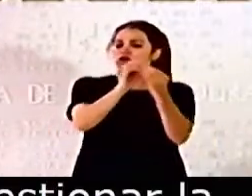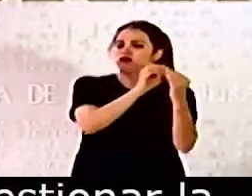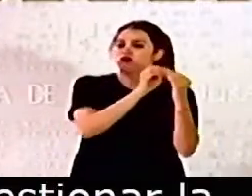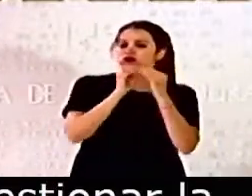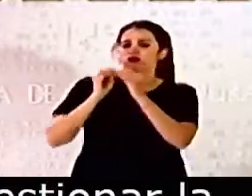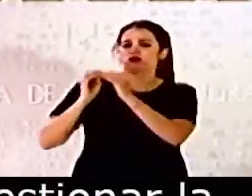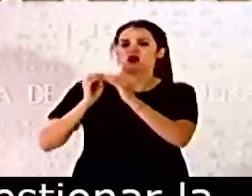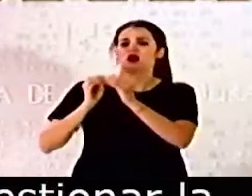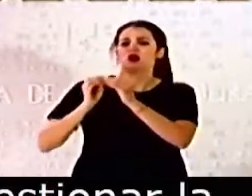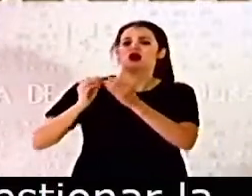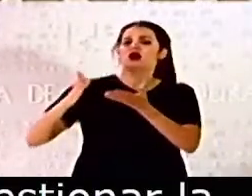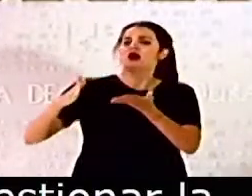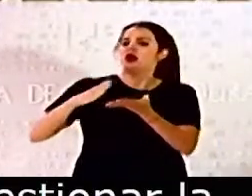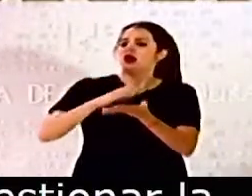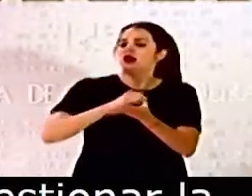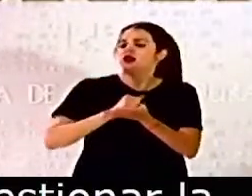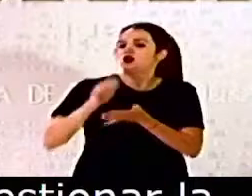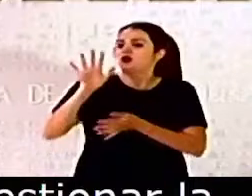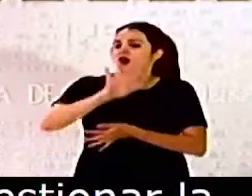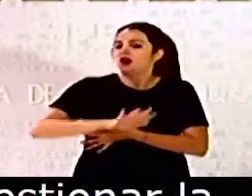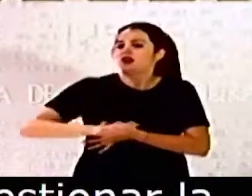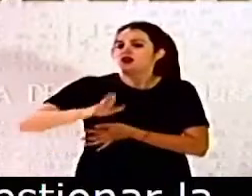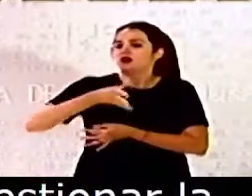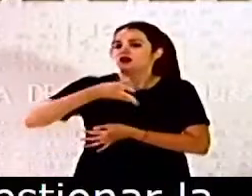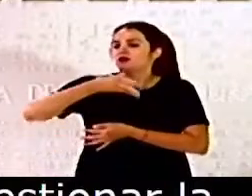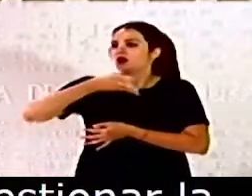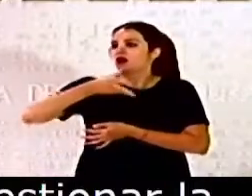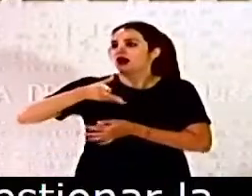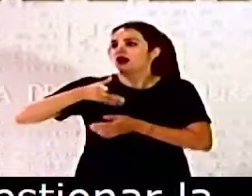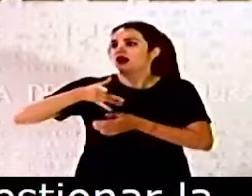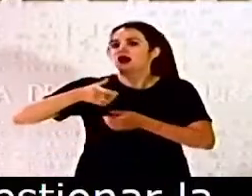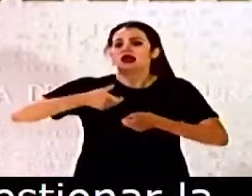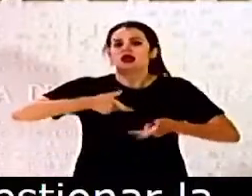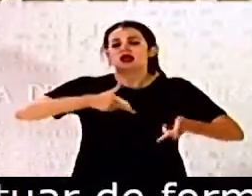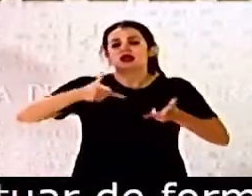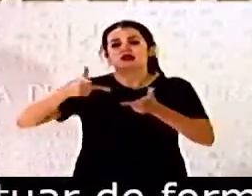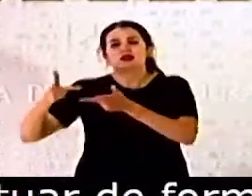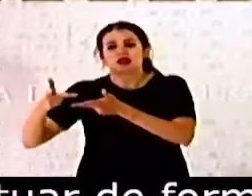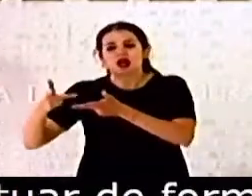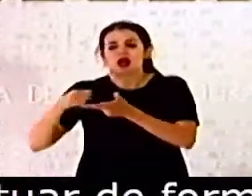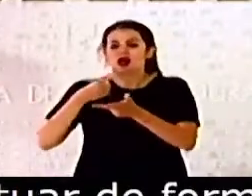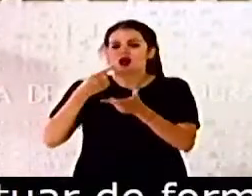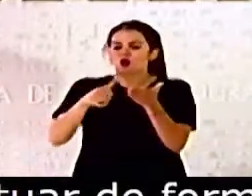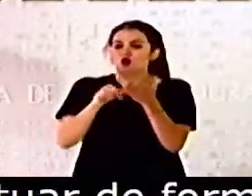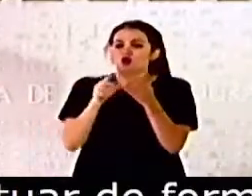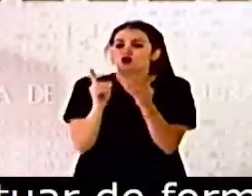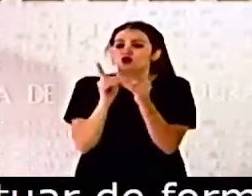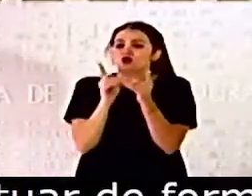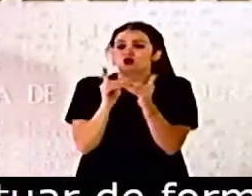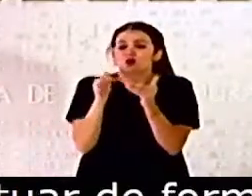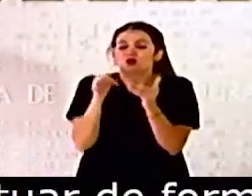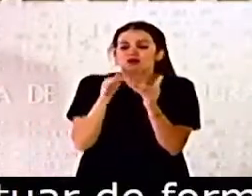territorios para que no le demos una carta de naturaleza a un documento que nació para